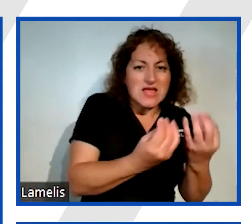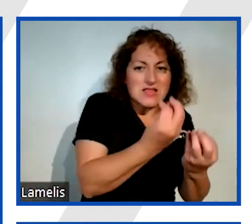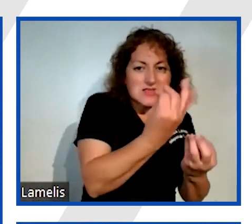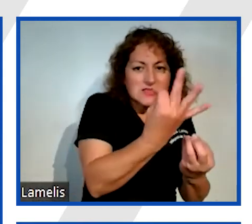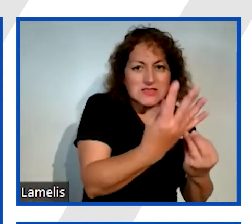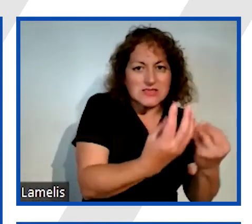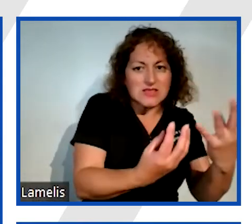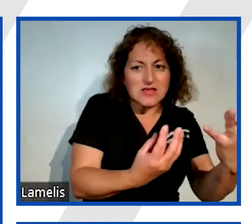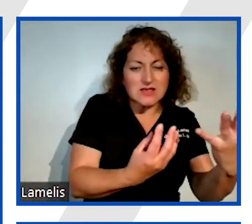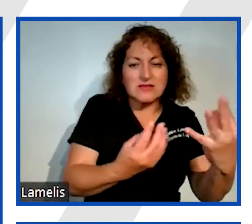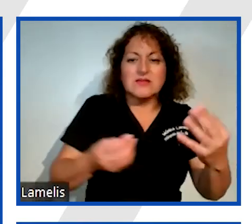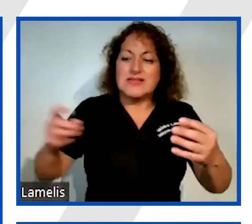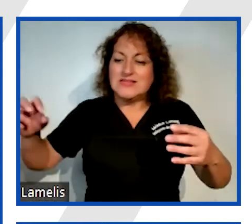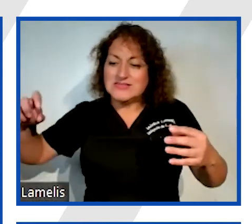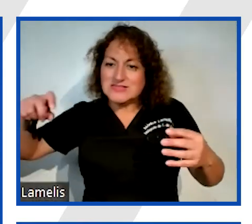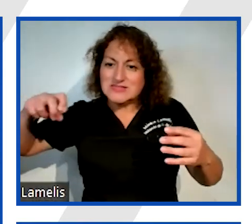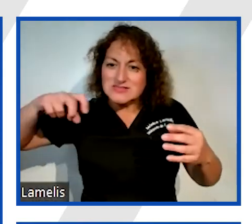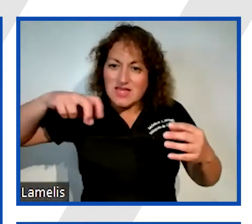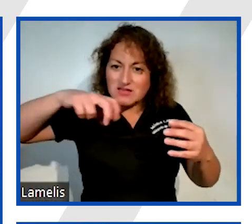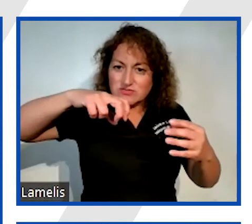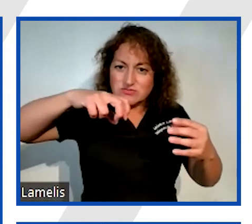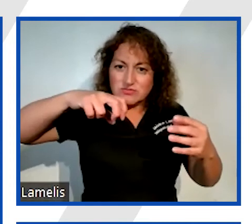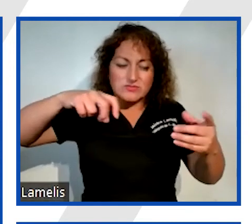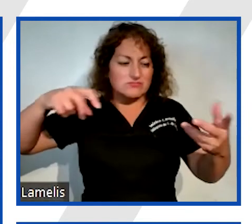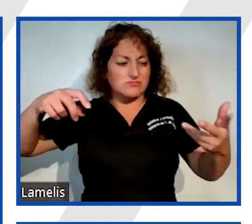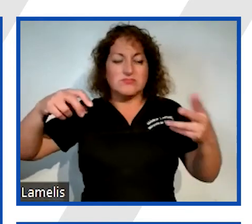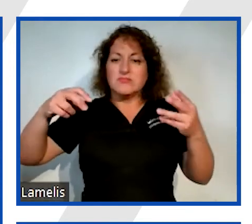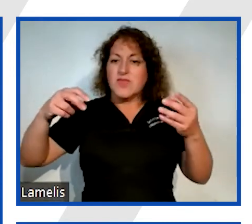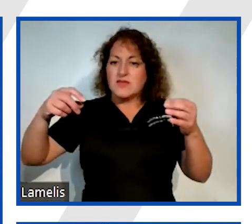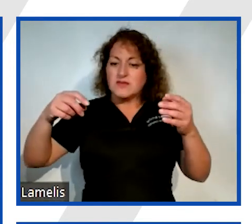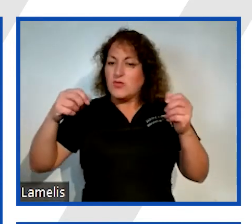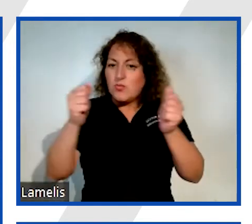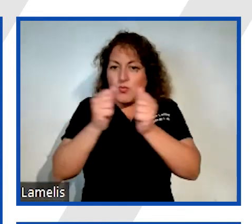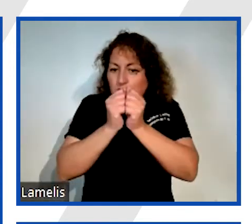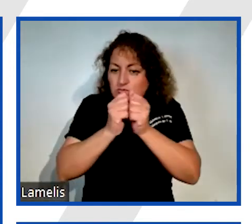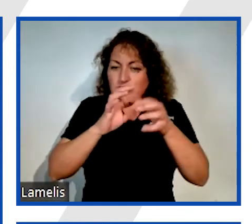ustedes pueden ver verdad los insectos las plantas se parecen muchos evolucionaron junto y son